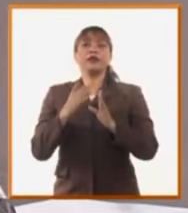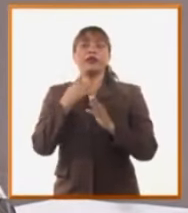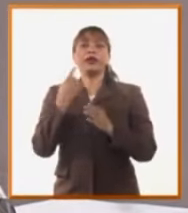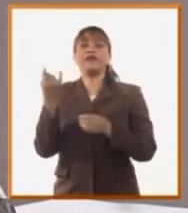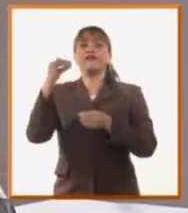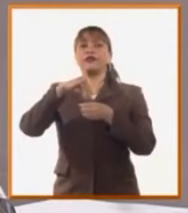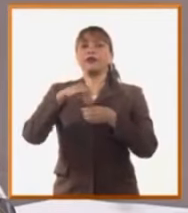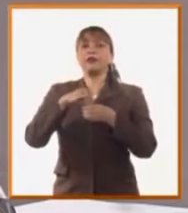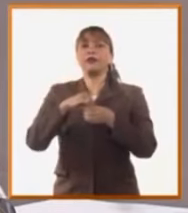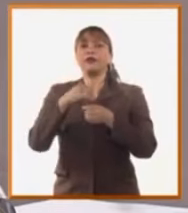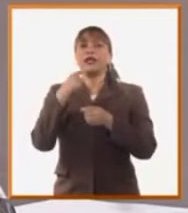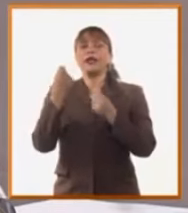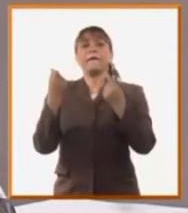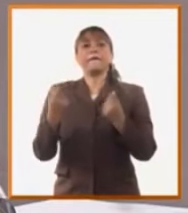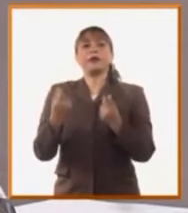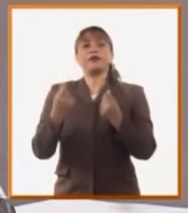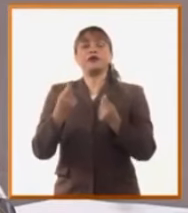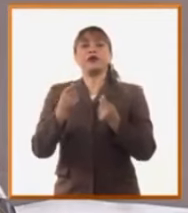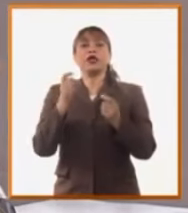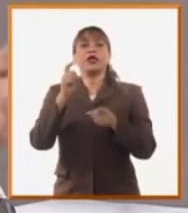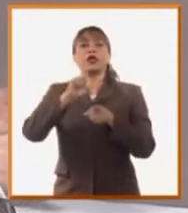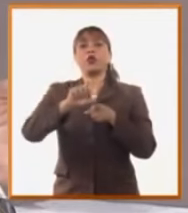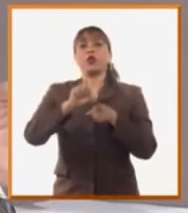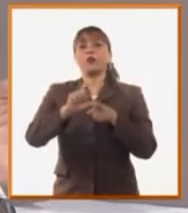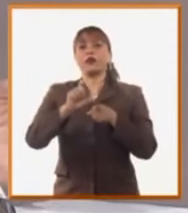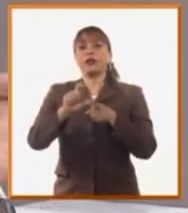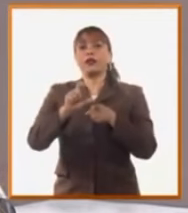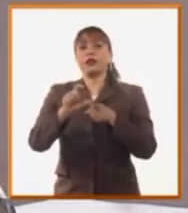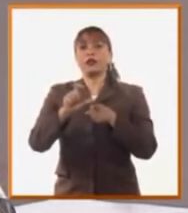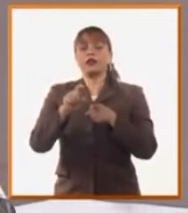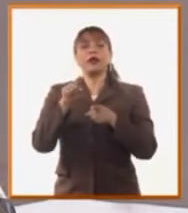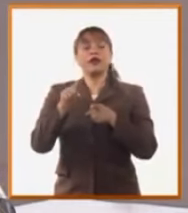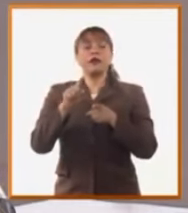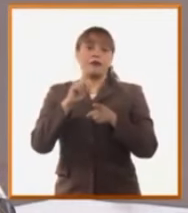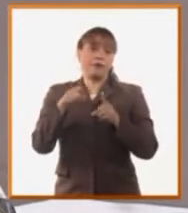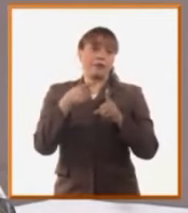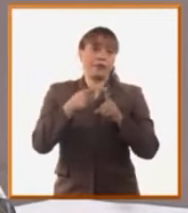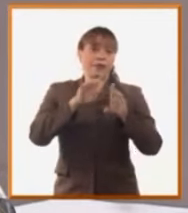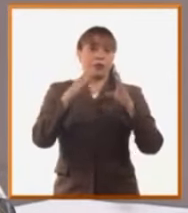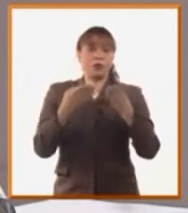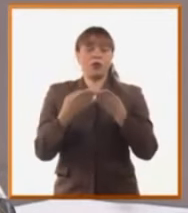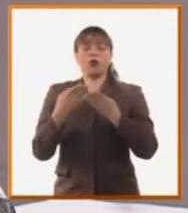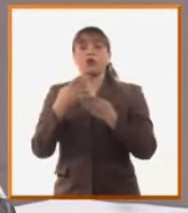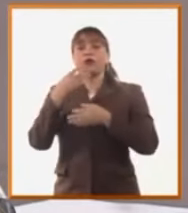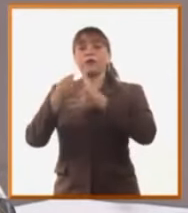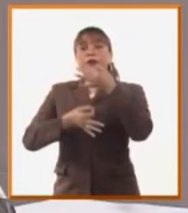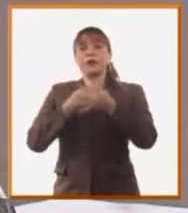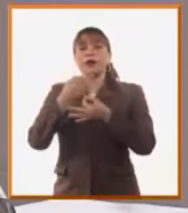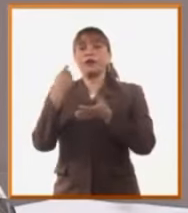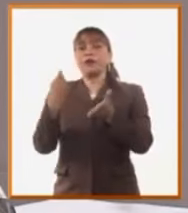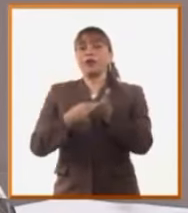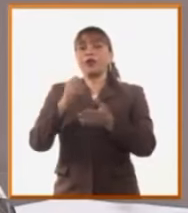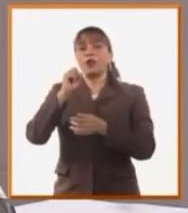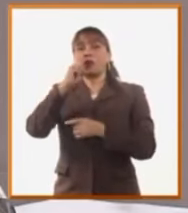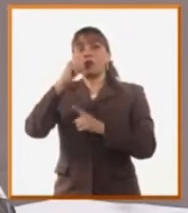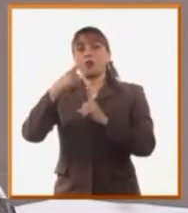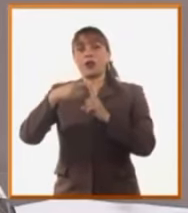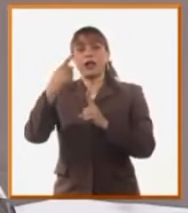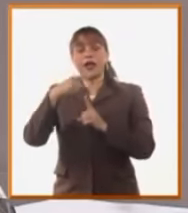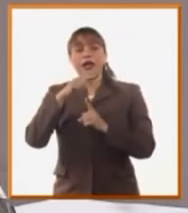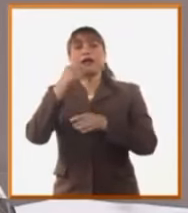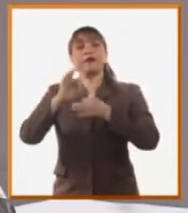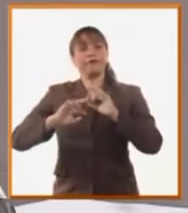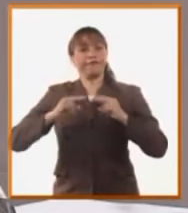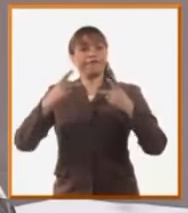y de precio de las cooperativas No agropecuarias aquí además de todo lo que hablamos ya de la ición a la seguridad social ratificamos que